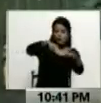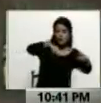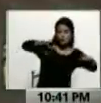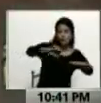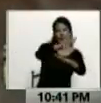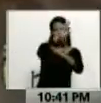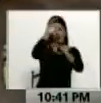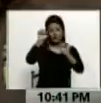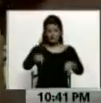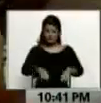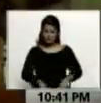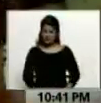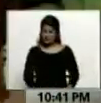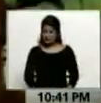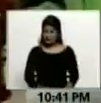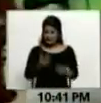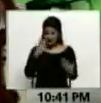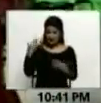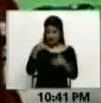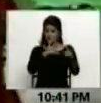cruzando Gran